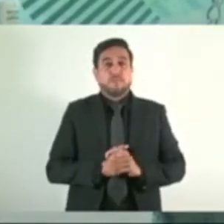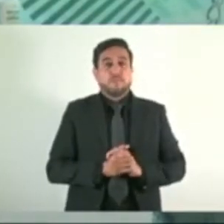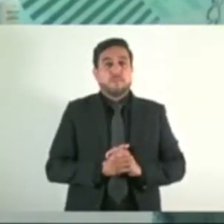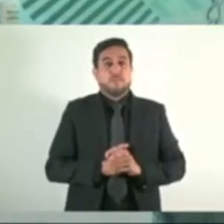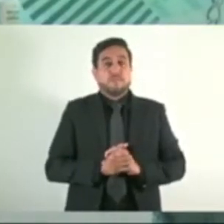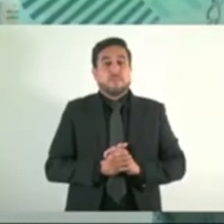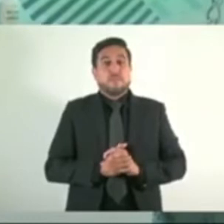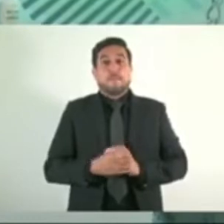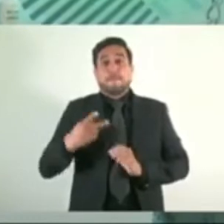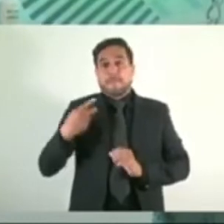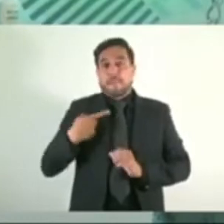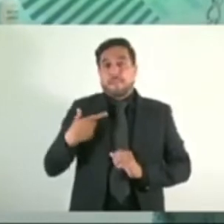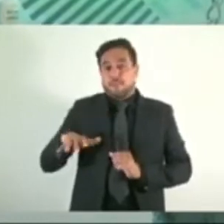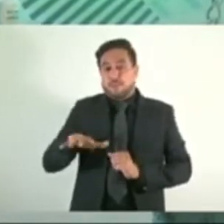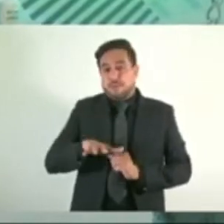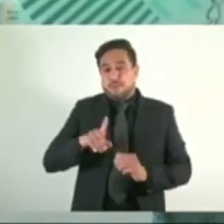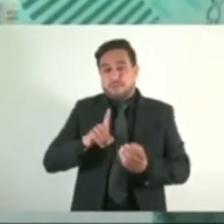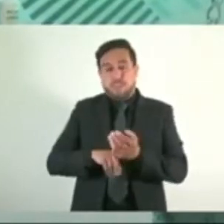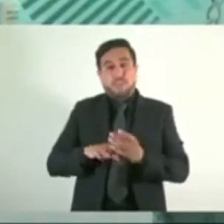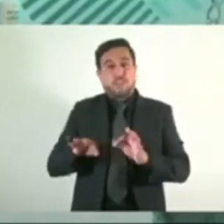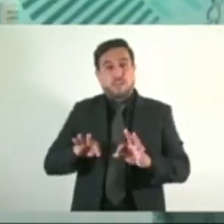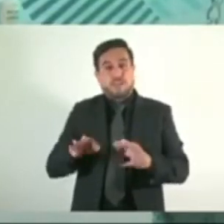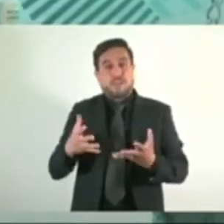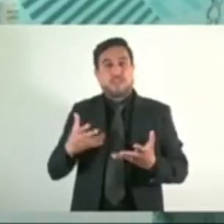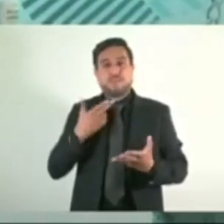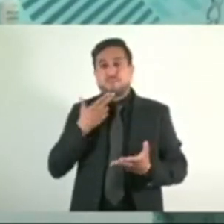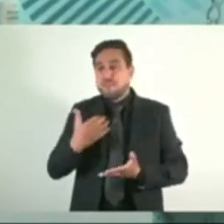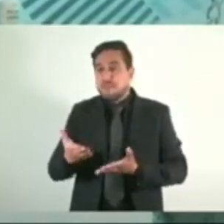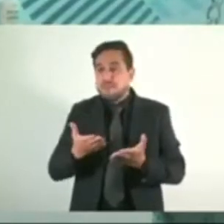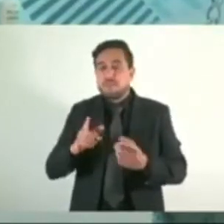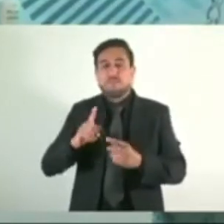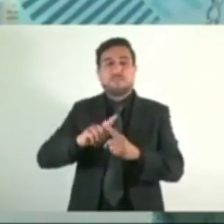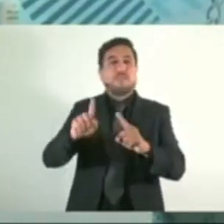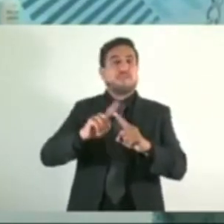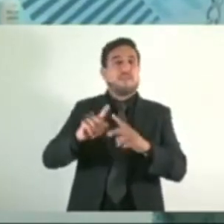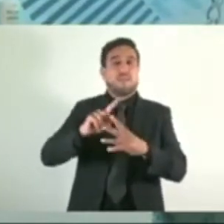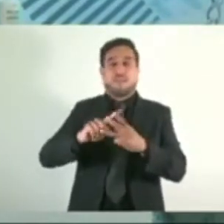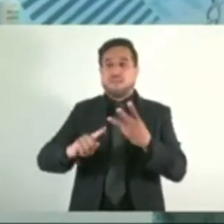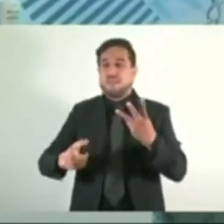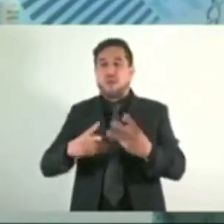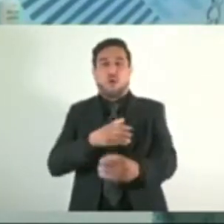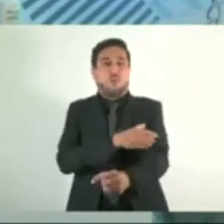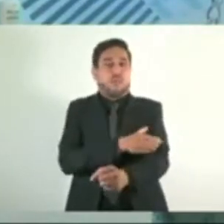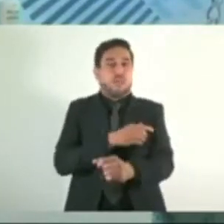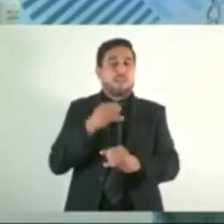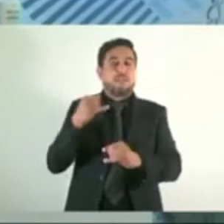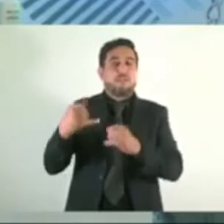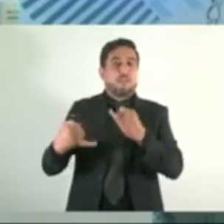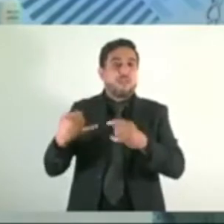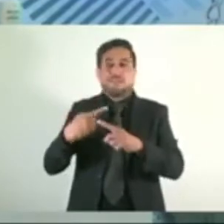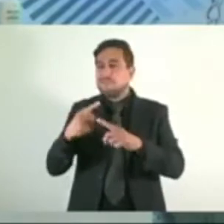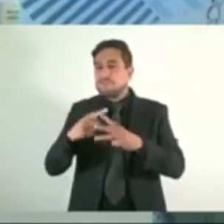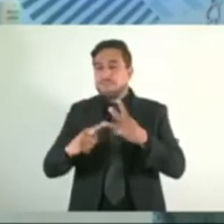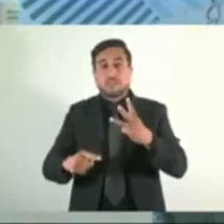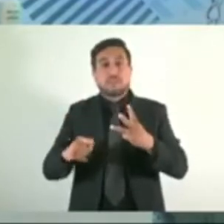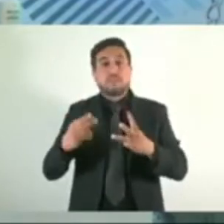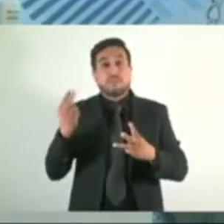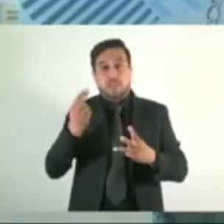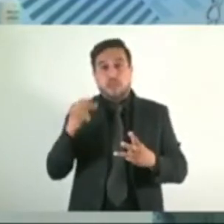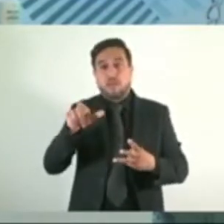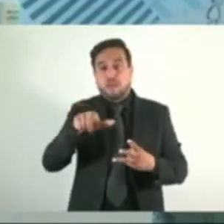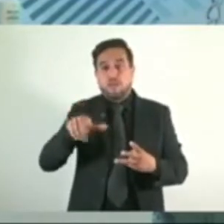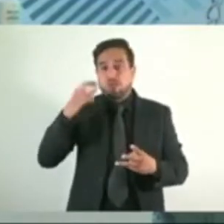funcionarios y servidores públicos guanajuatenses de los distintos órganos de gobierno reflexionemos sobre